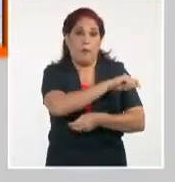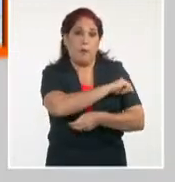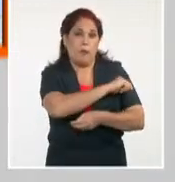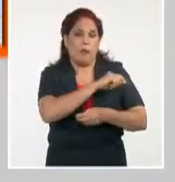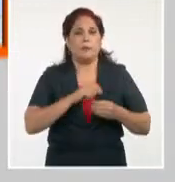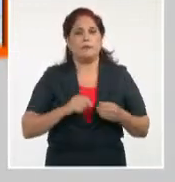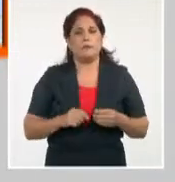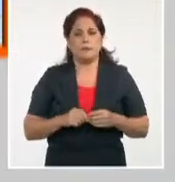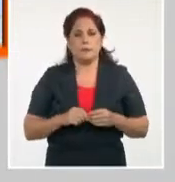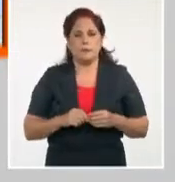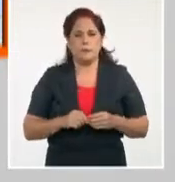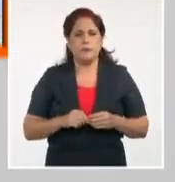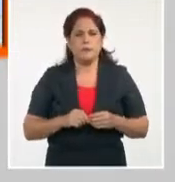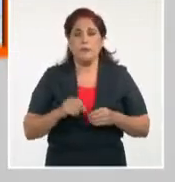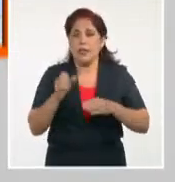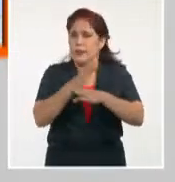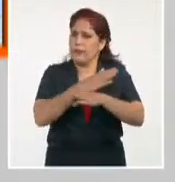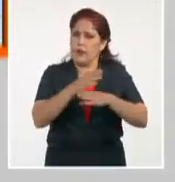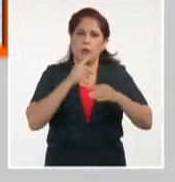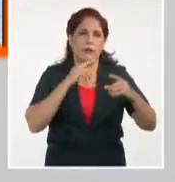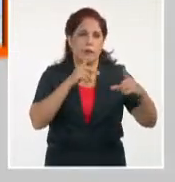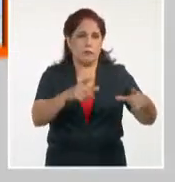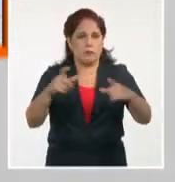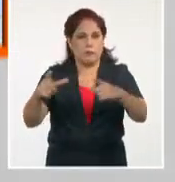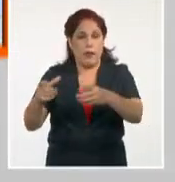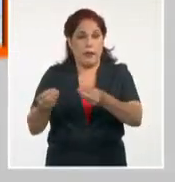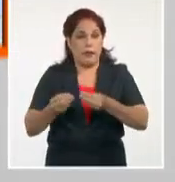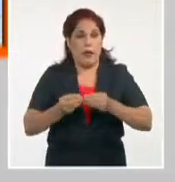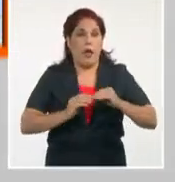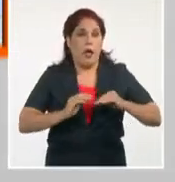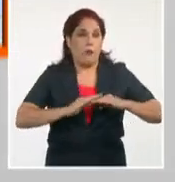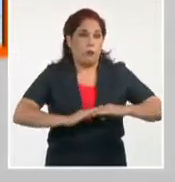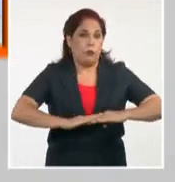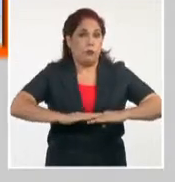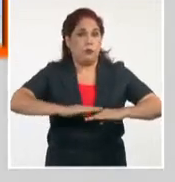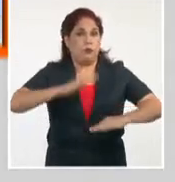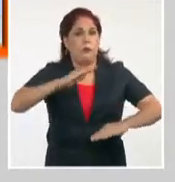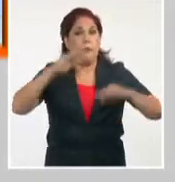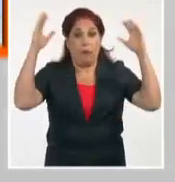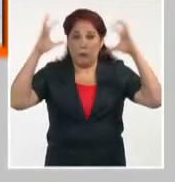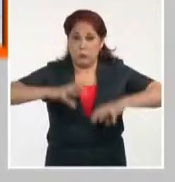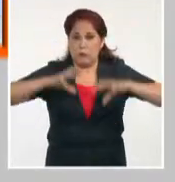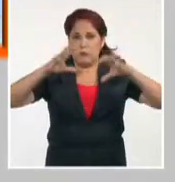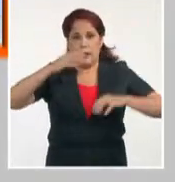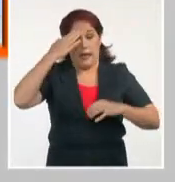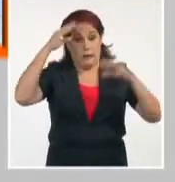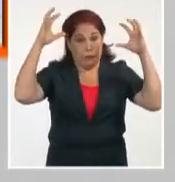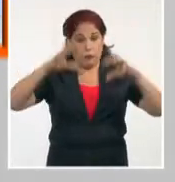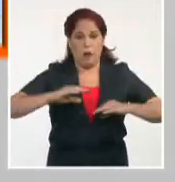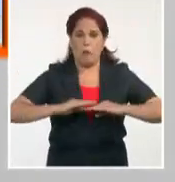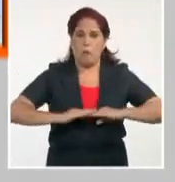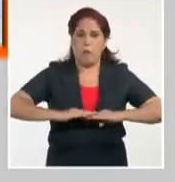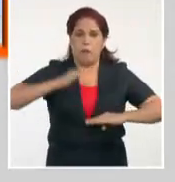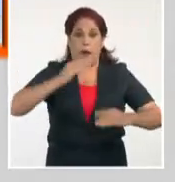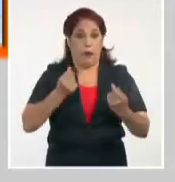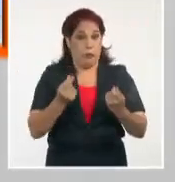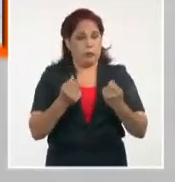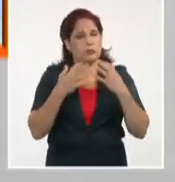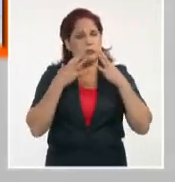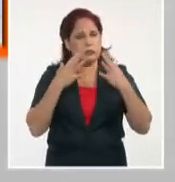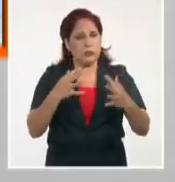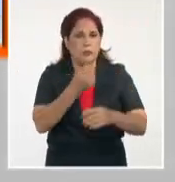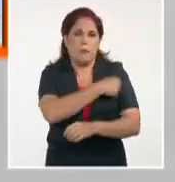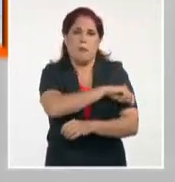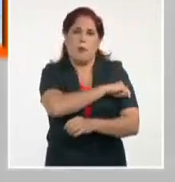Cienfuegos de Cuba. O sea que son, todo lo que han recibido nuestras presas es muy importante para tanto la economía como para la